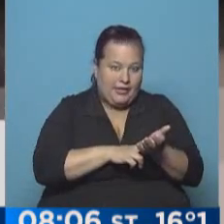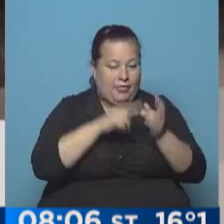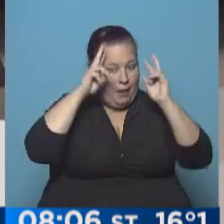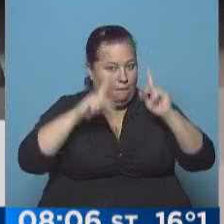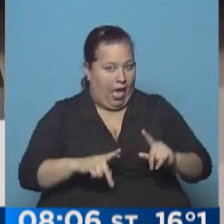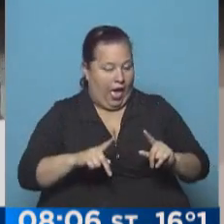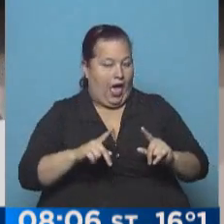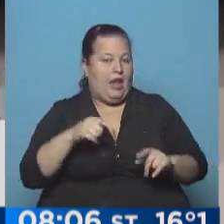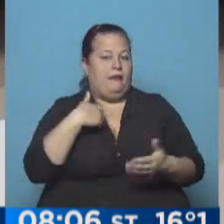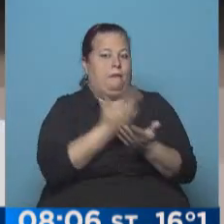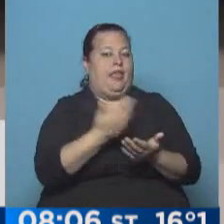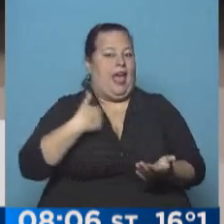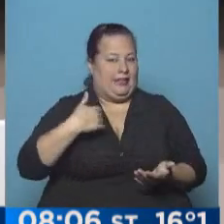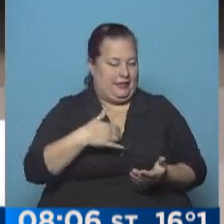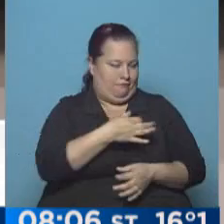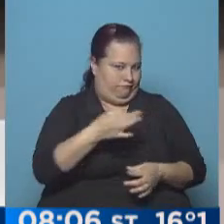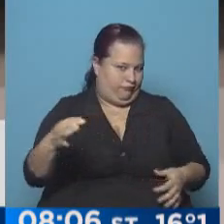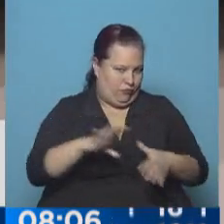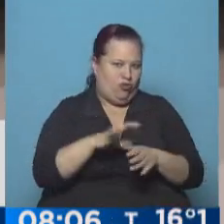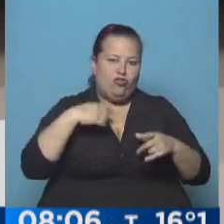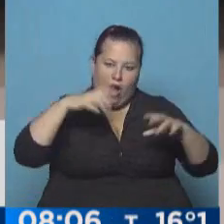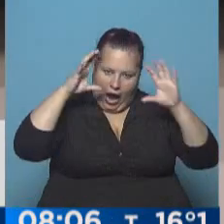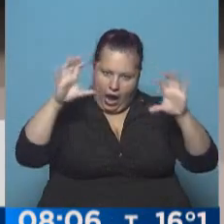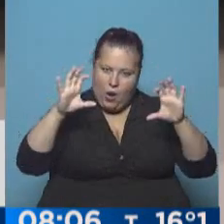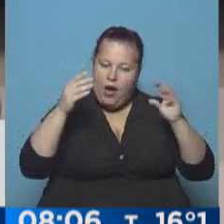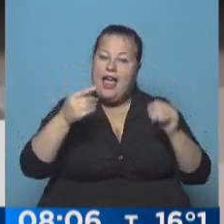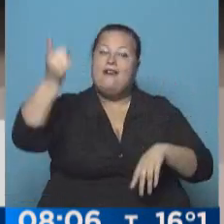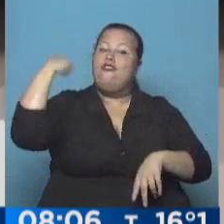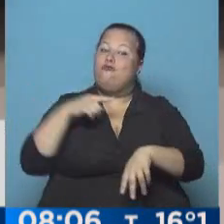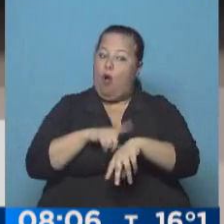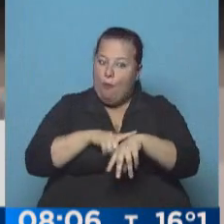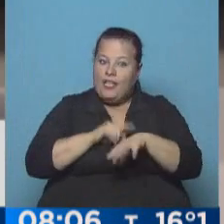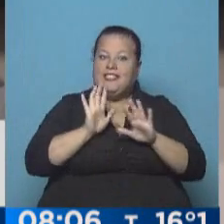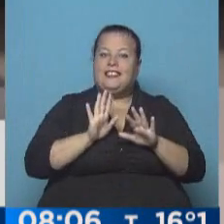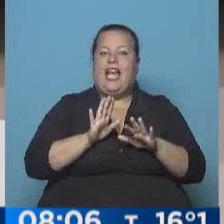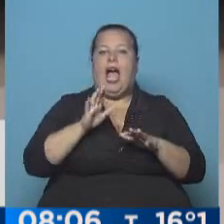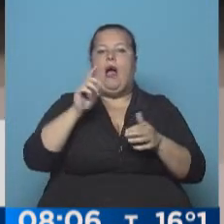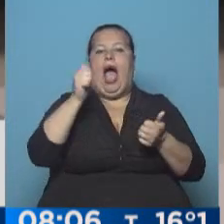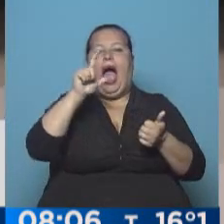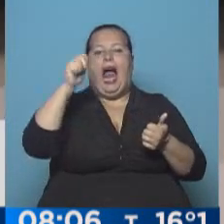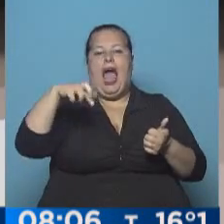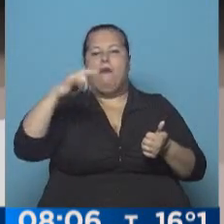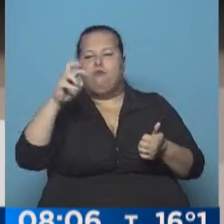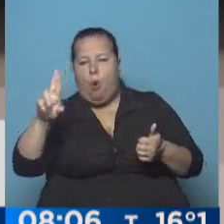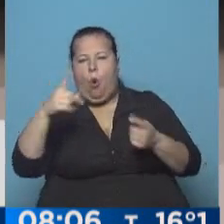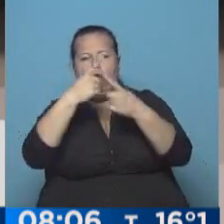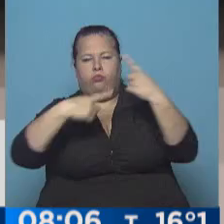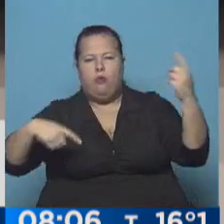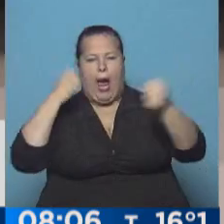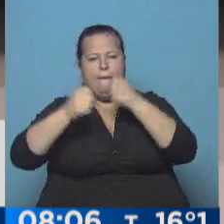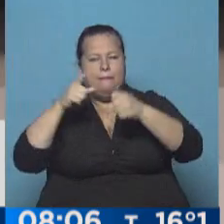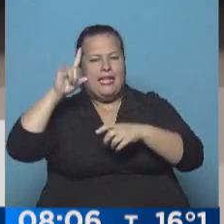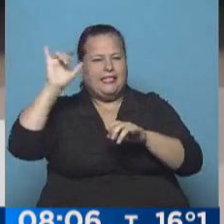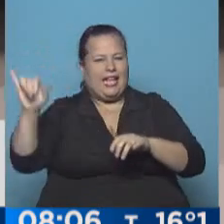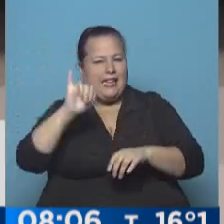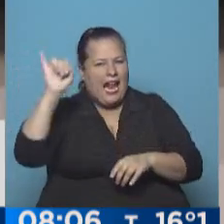estrategia que planteó argentina acertada yo quiero recordar y subrayar que en ese momento standard and poor's moody's varias de las calificadoras internacionales